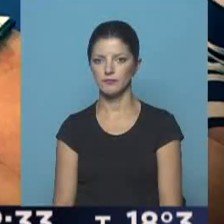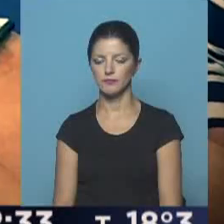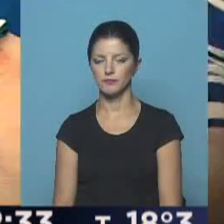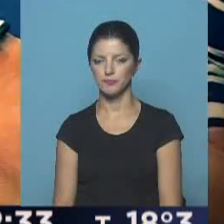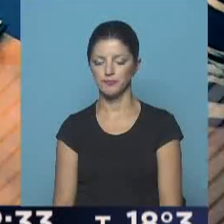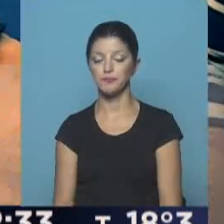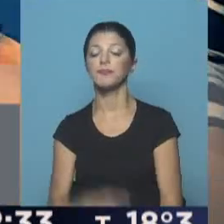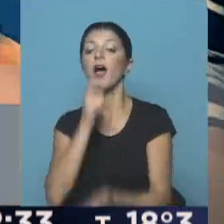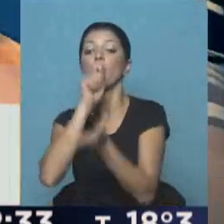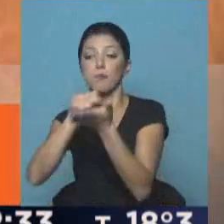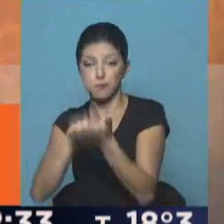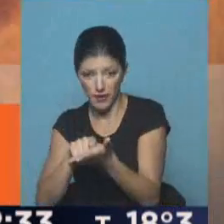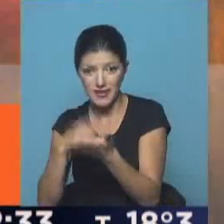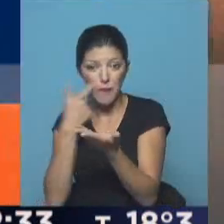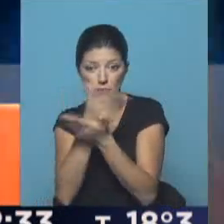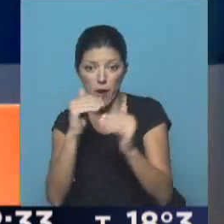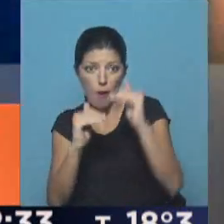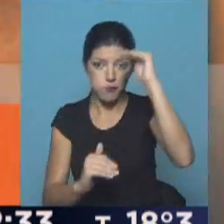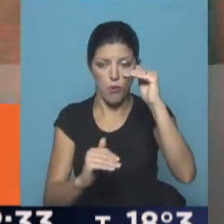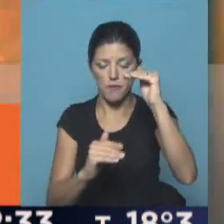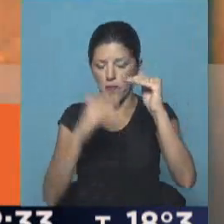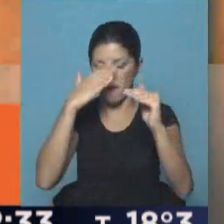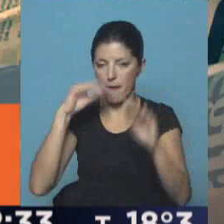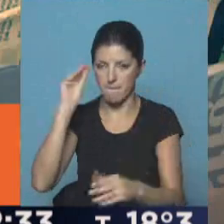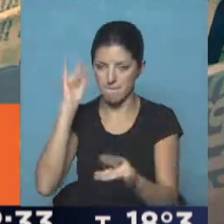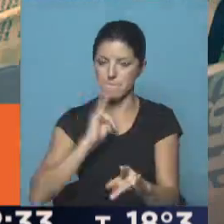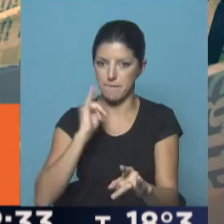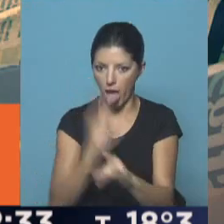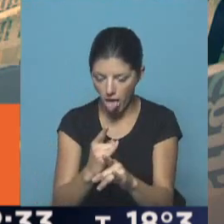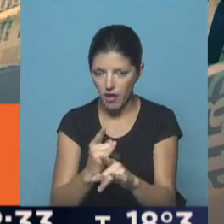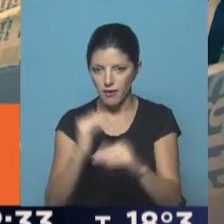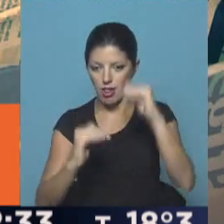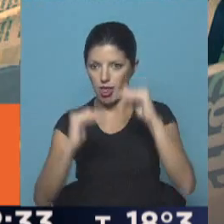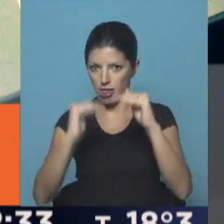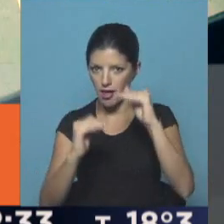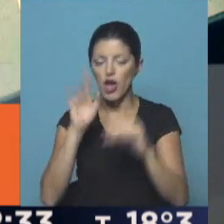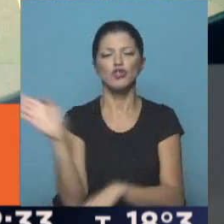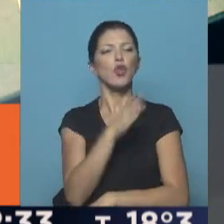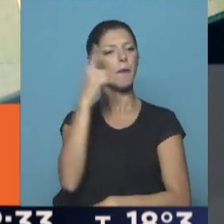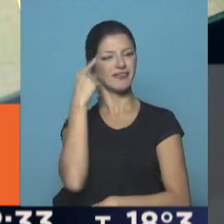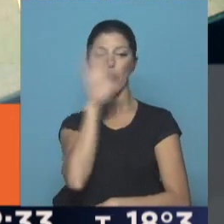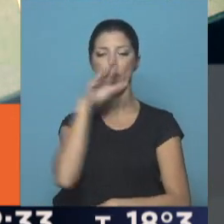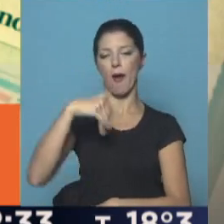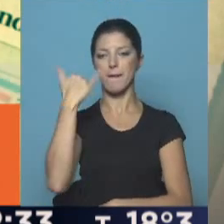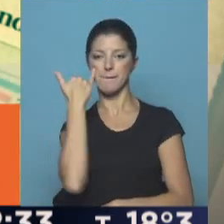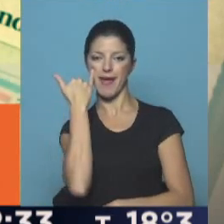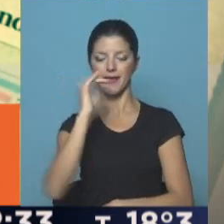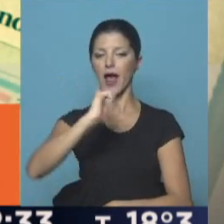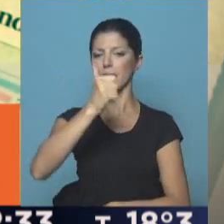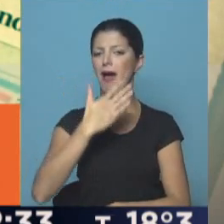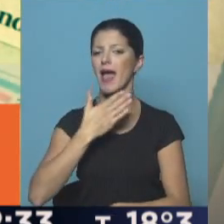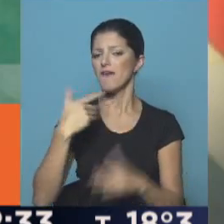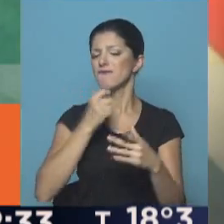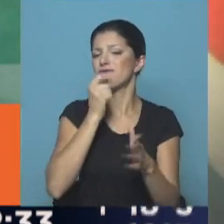Las encuestas volvieron a equivocarse frente a lo inesperado. La previsión de una cómoda victoria conservadora en las elecciones generales del